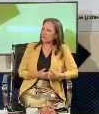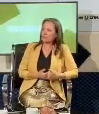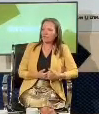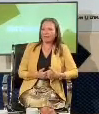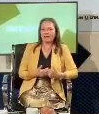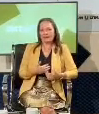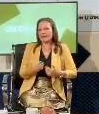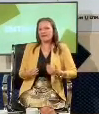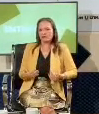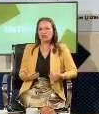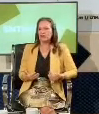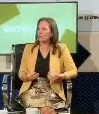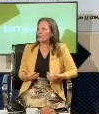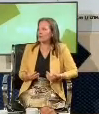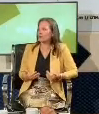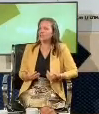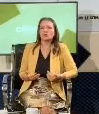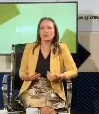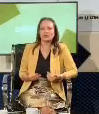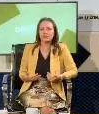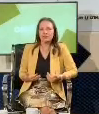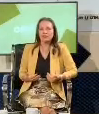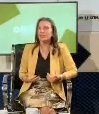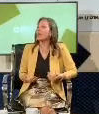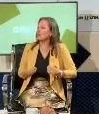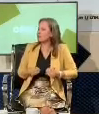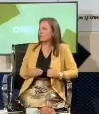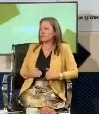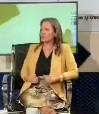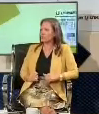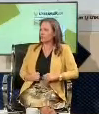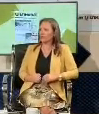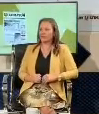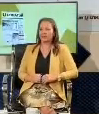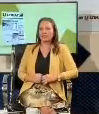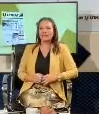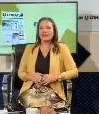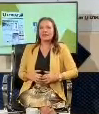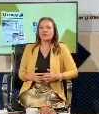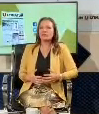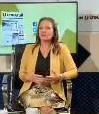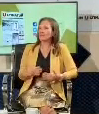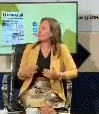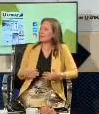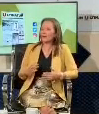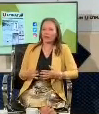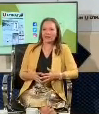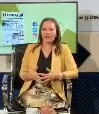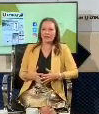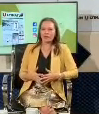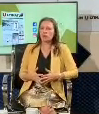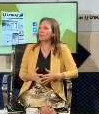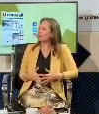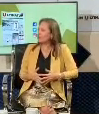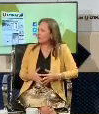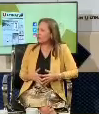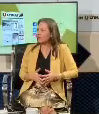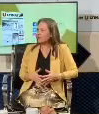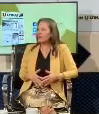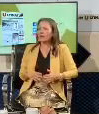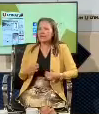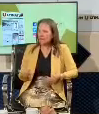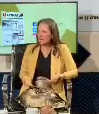libros en otro tipo de situación y yo decía, esto es completamente diferente. Entonces empecé a